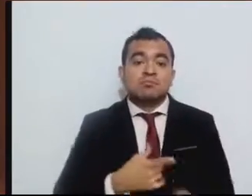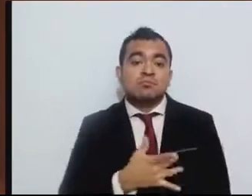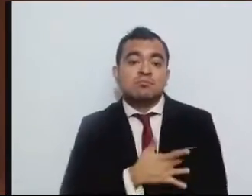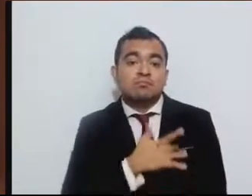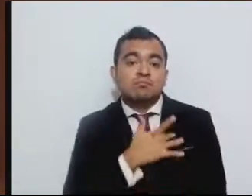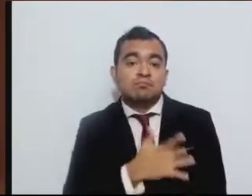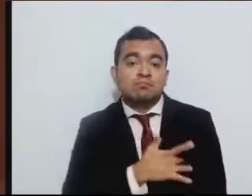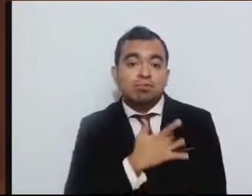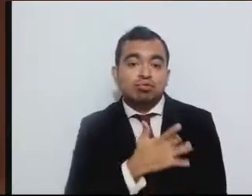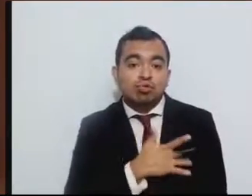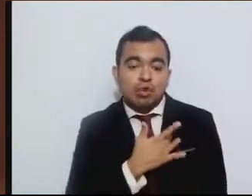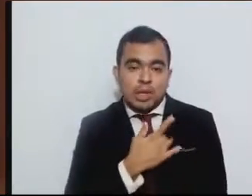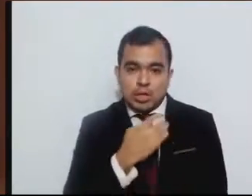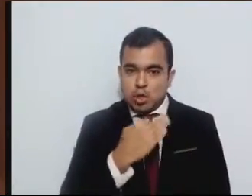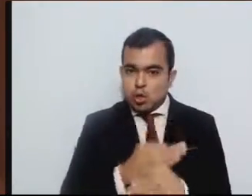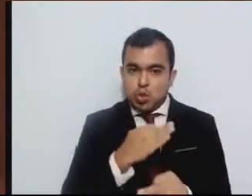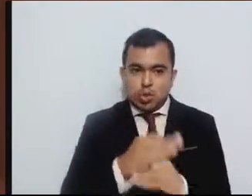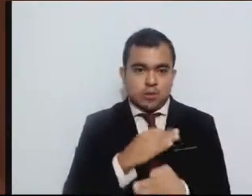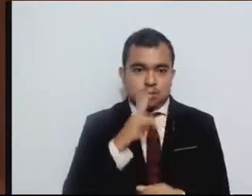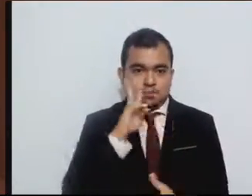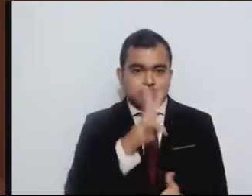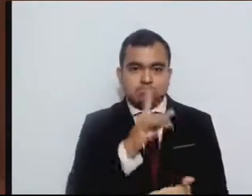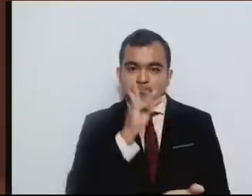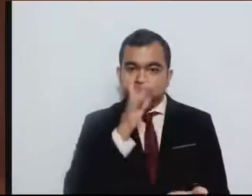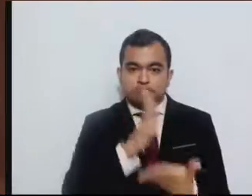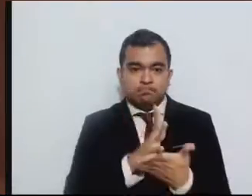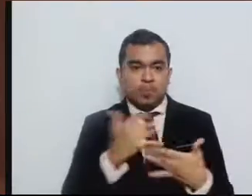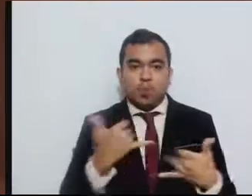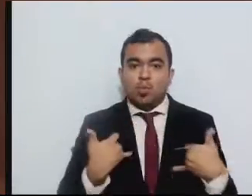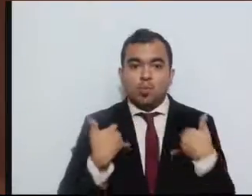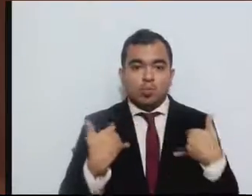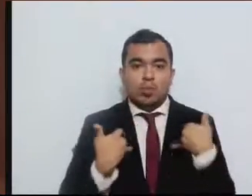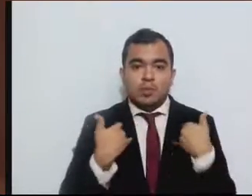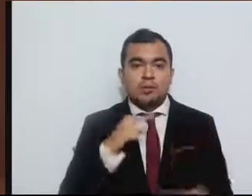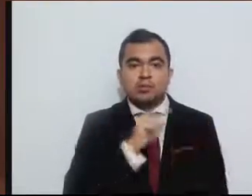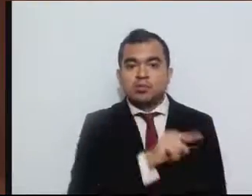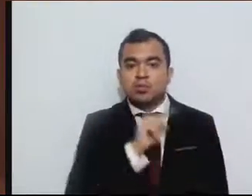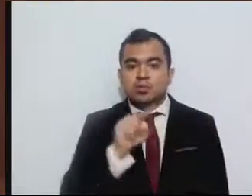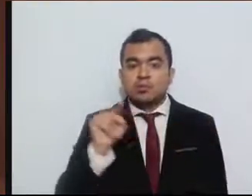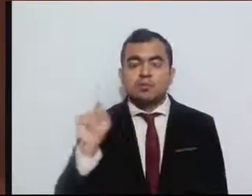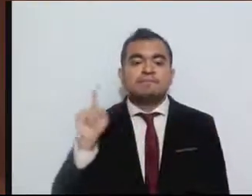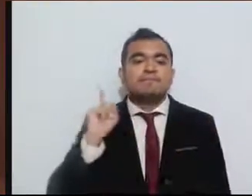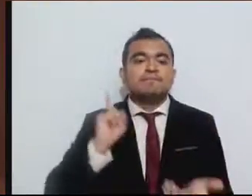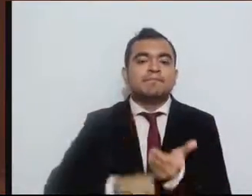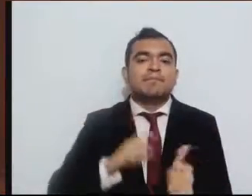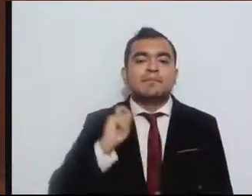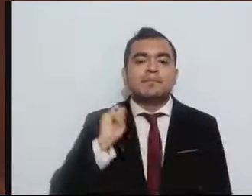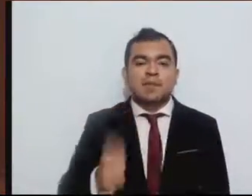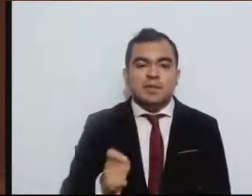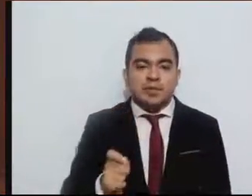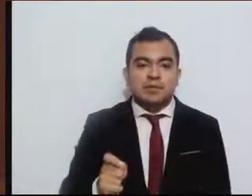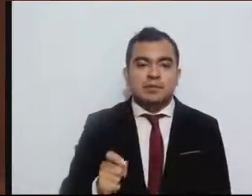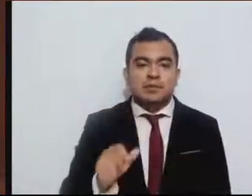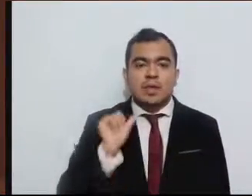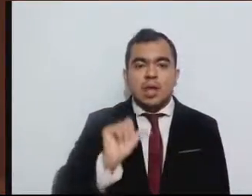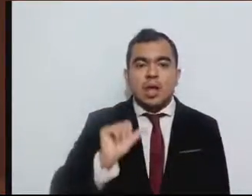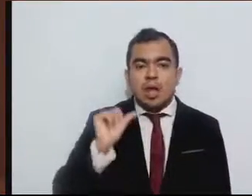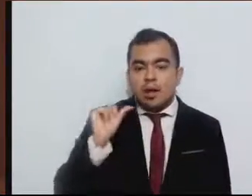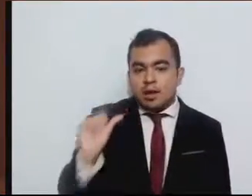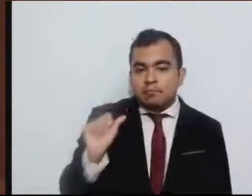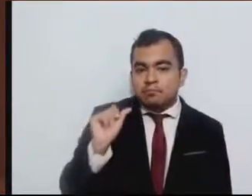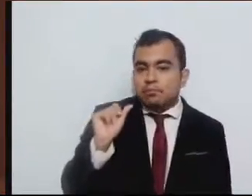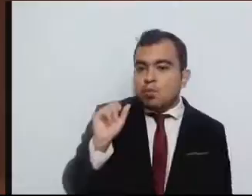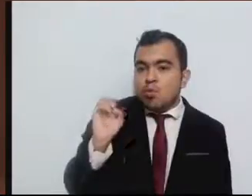hoy es visible en la juventud que sale de los centros de asistencia social sin haber contado con una